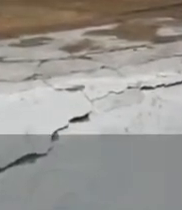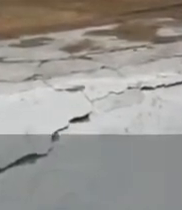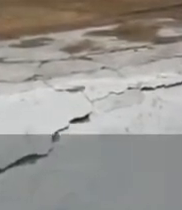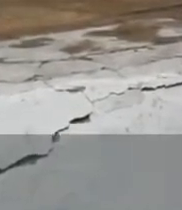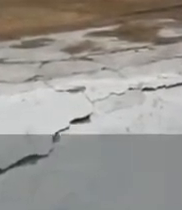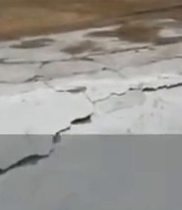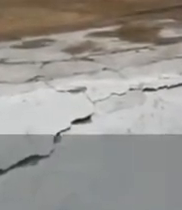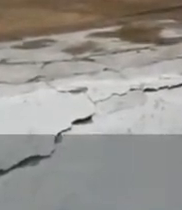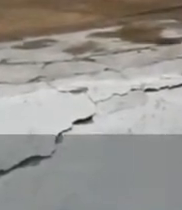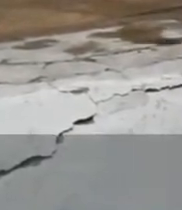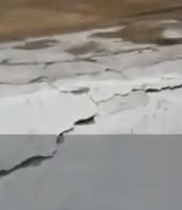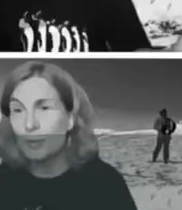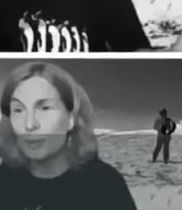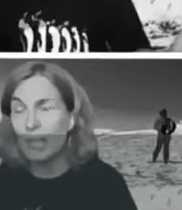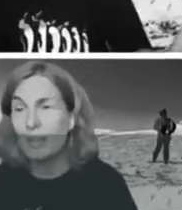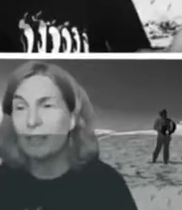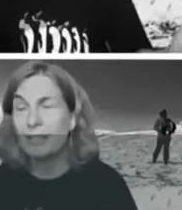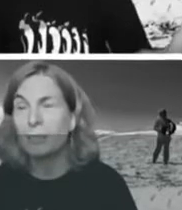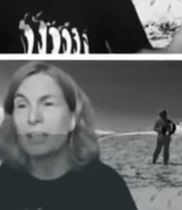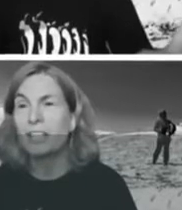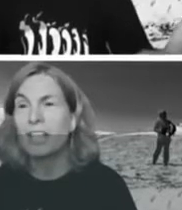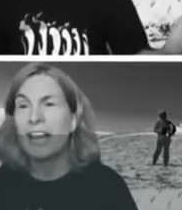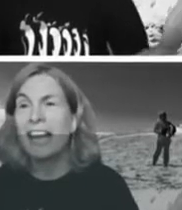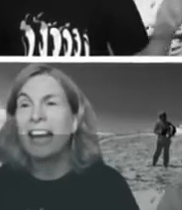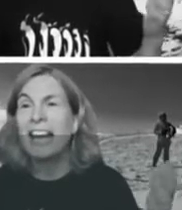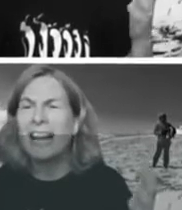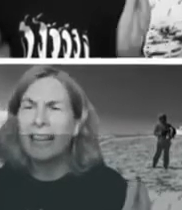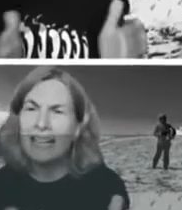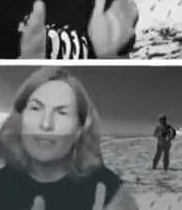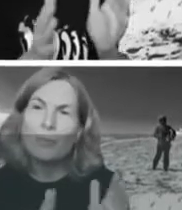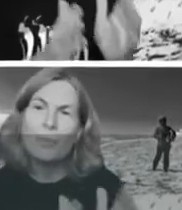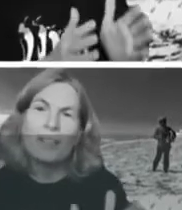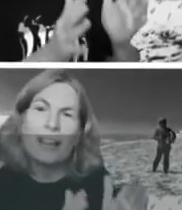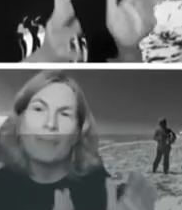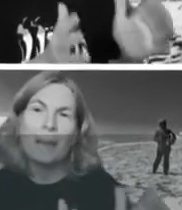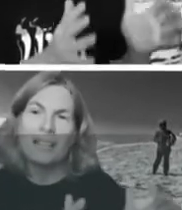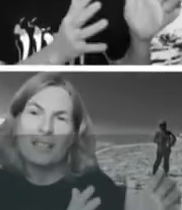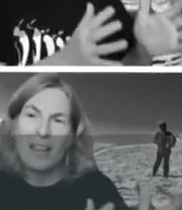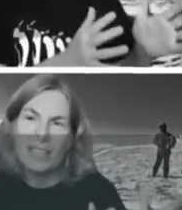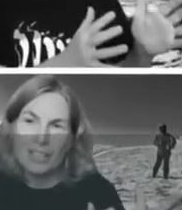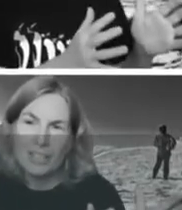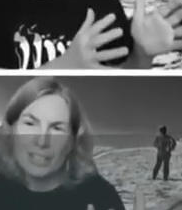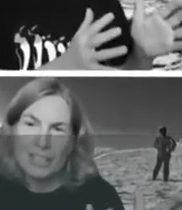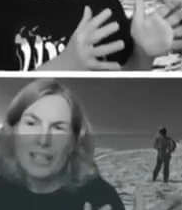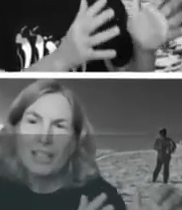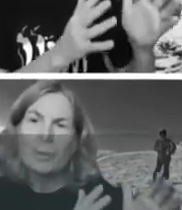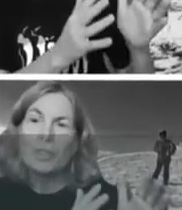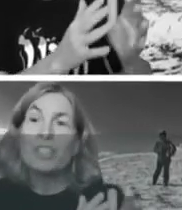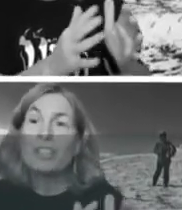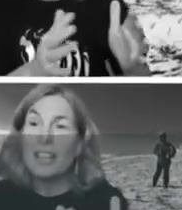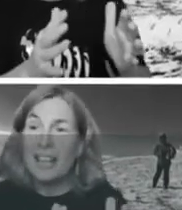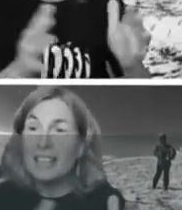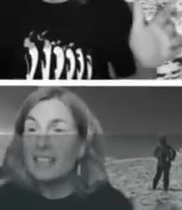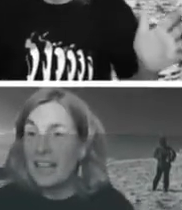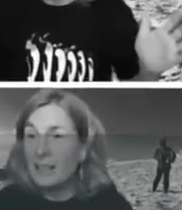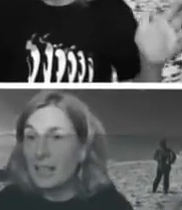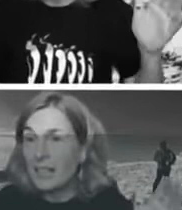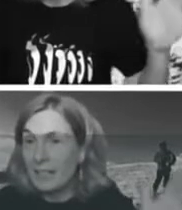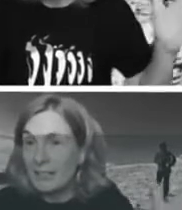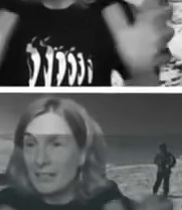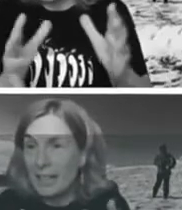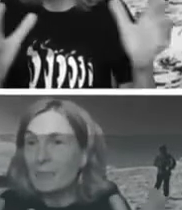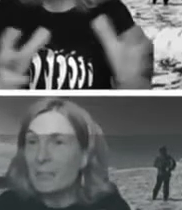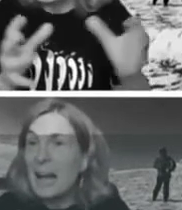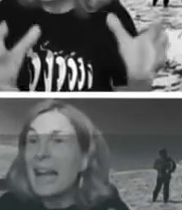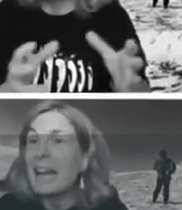masiva, que está salvando y reparando la capa de ozono, deberán pasar todavía otros 40 años antes de que la capa de ozono vuelva